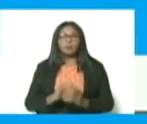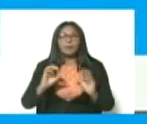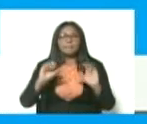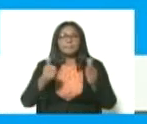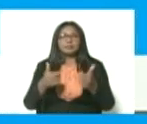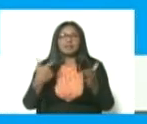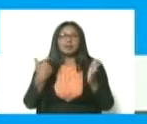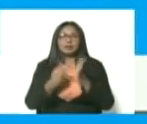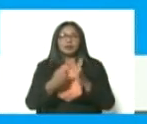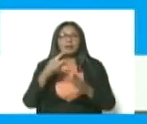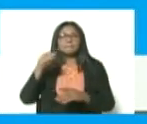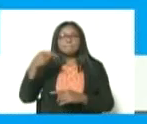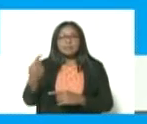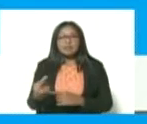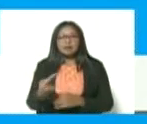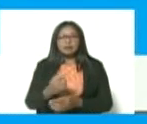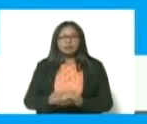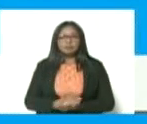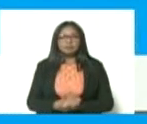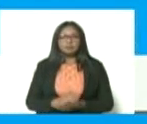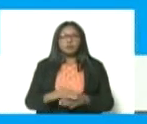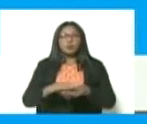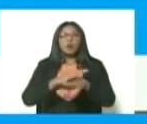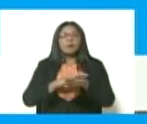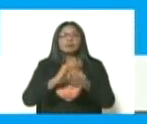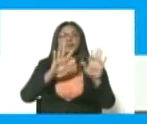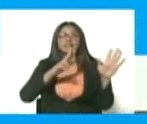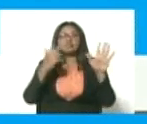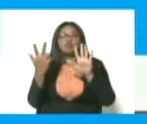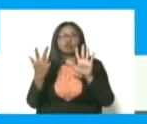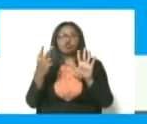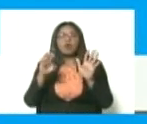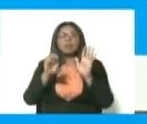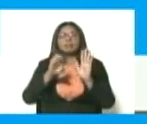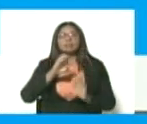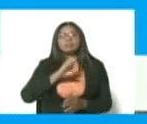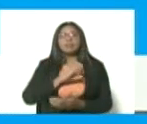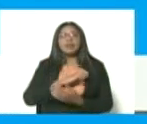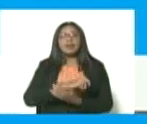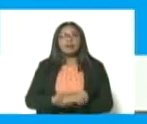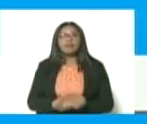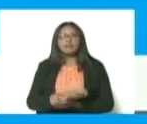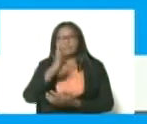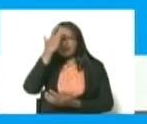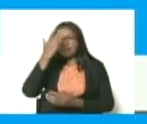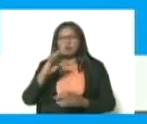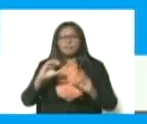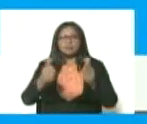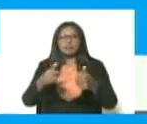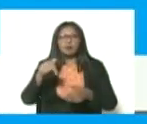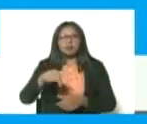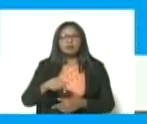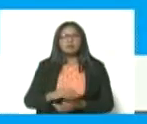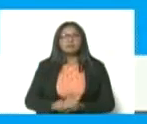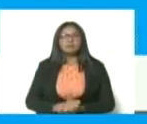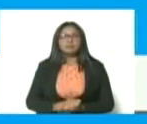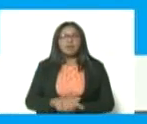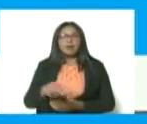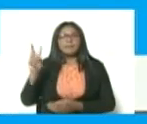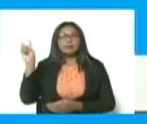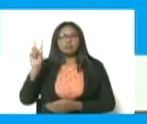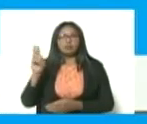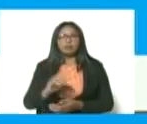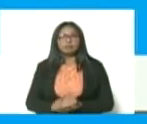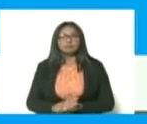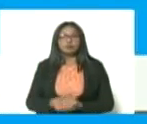vacunar mañana. Jueves 18 de enero arranca la vacunación en Venezuela. Yo siempre